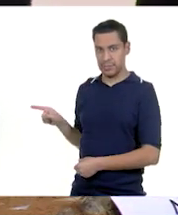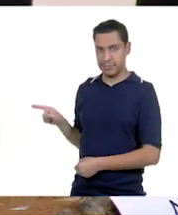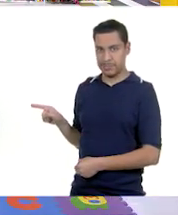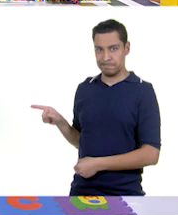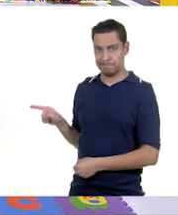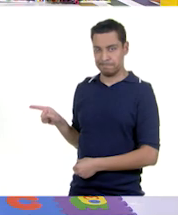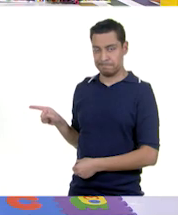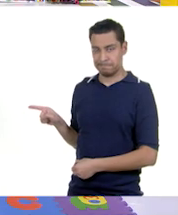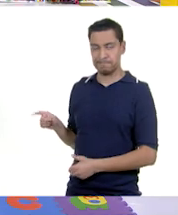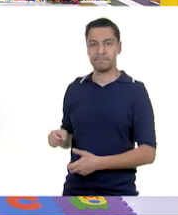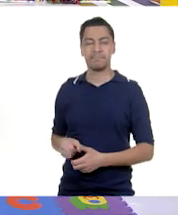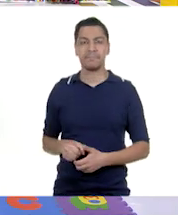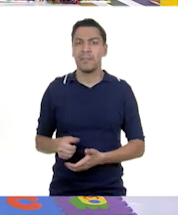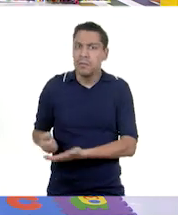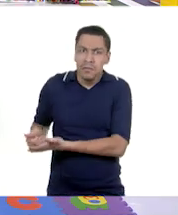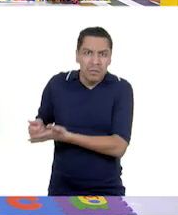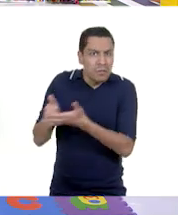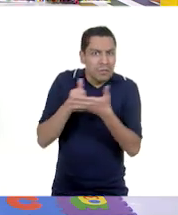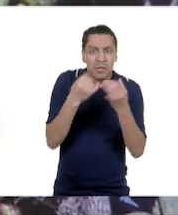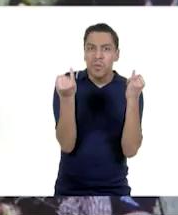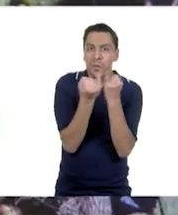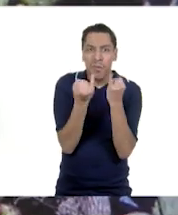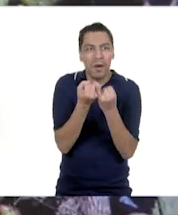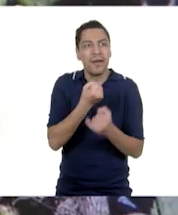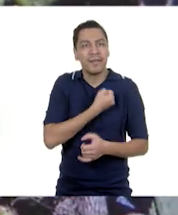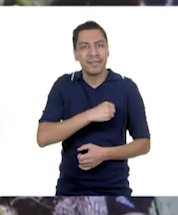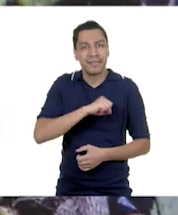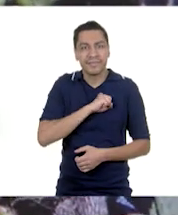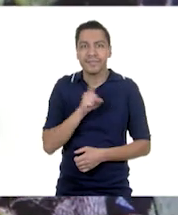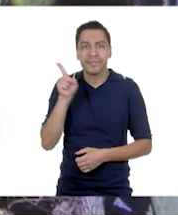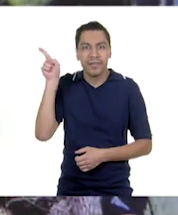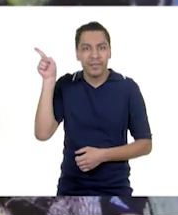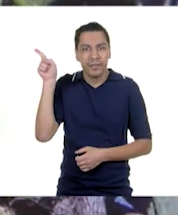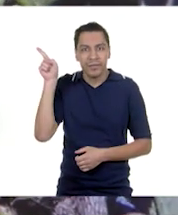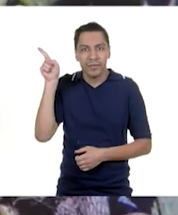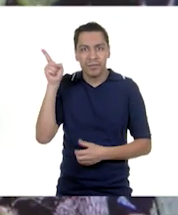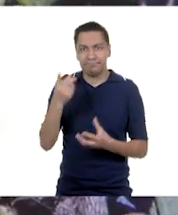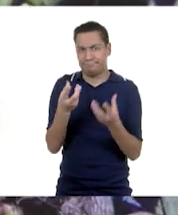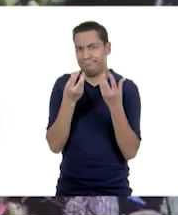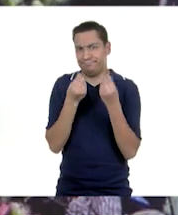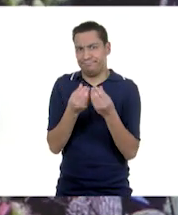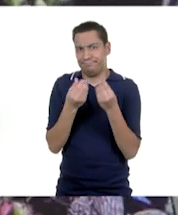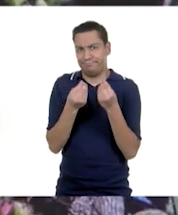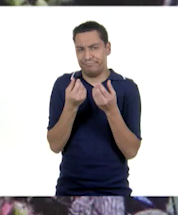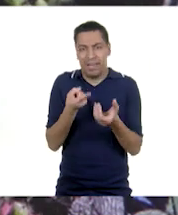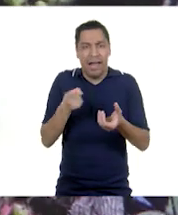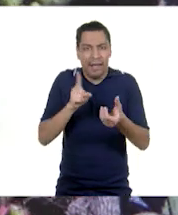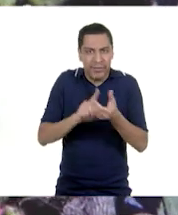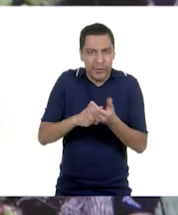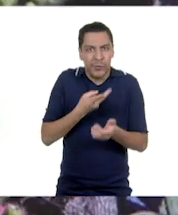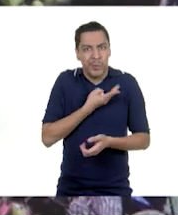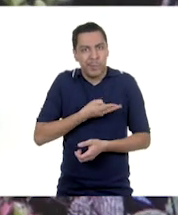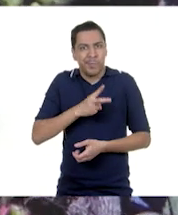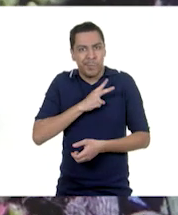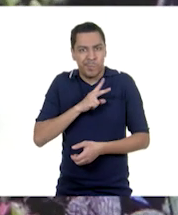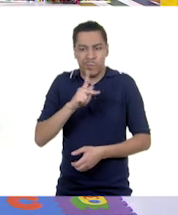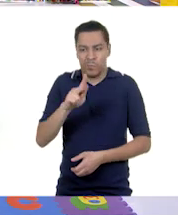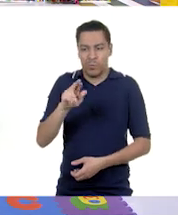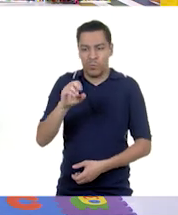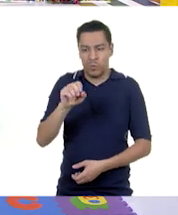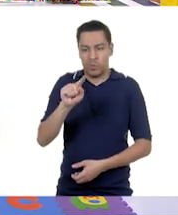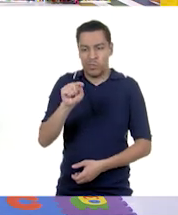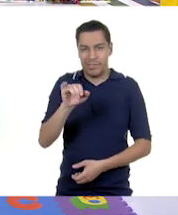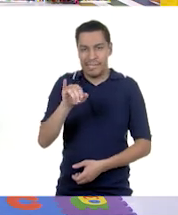que aporta a la salud, por ejemplo, el limón, el nopal tiene grandes propiedades. A lo mejor no